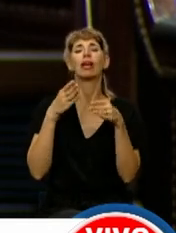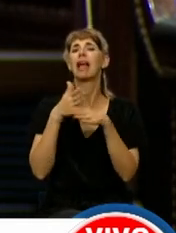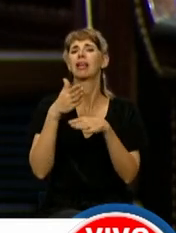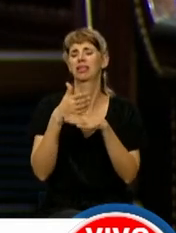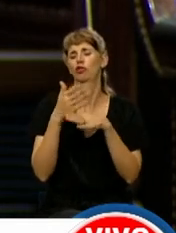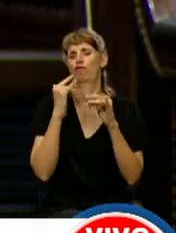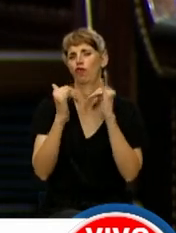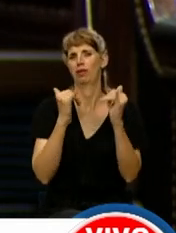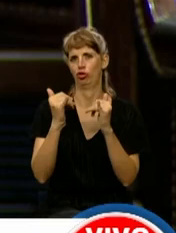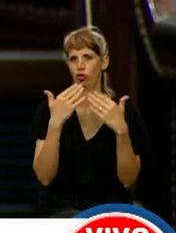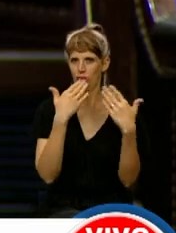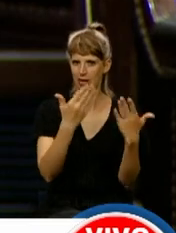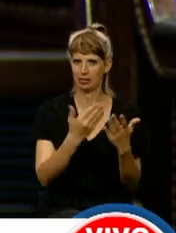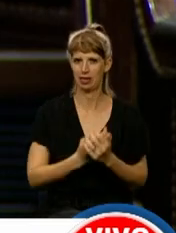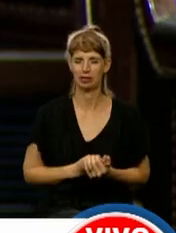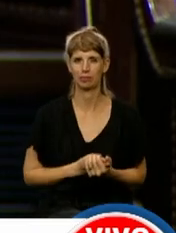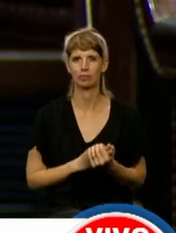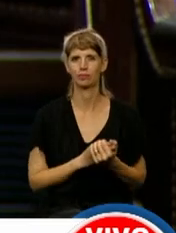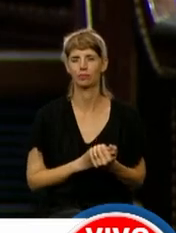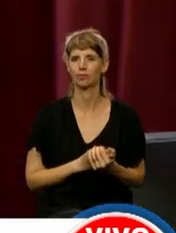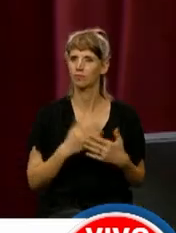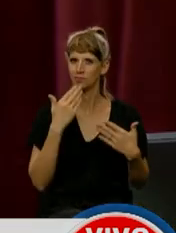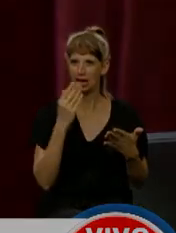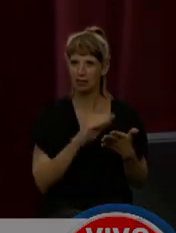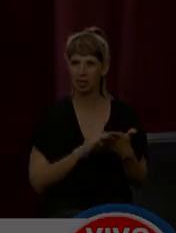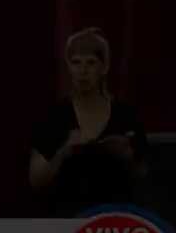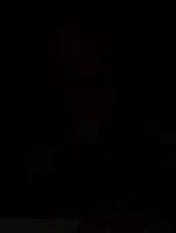información gracias presidente muchas gracias diputado mestre